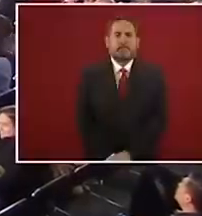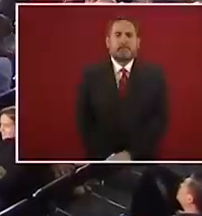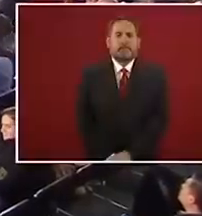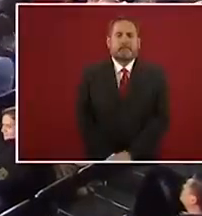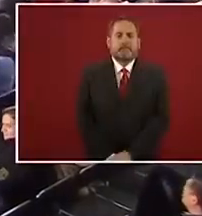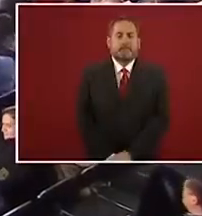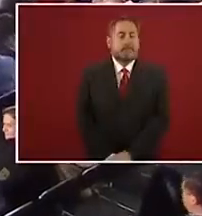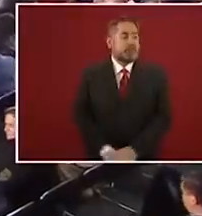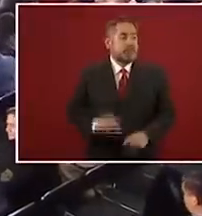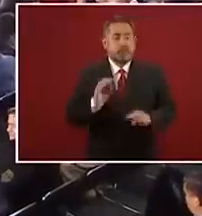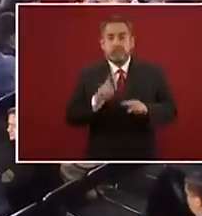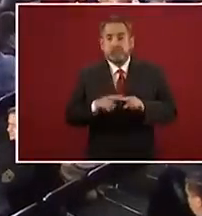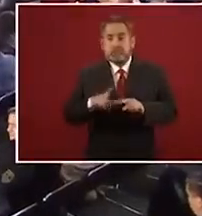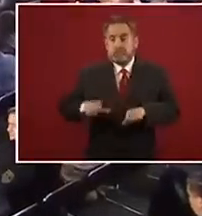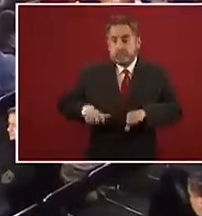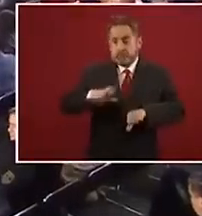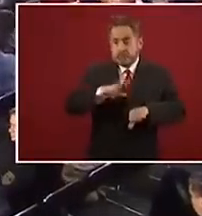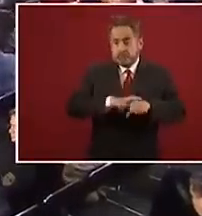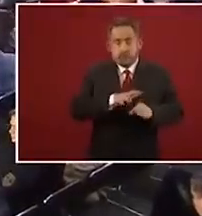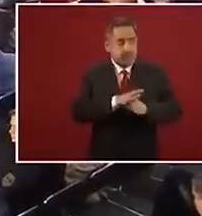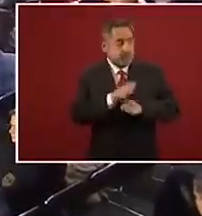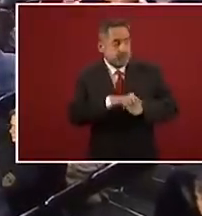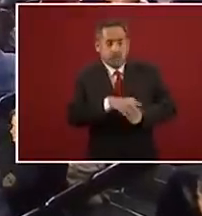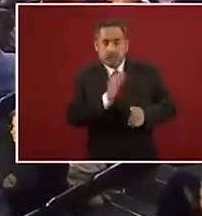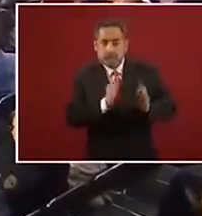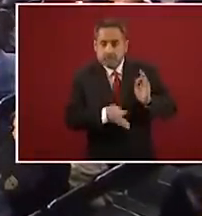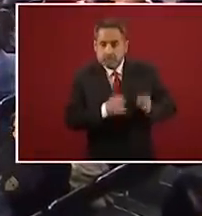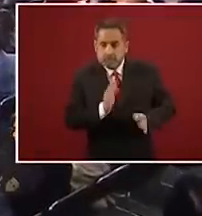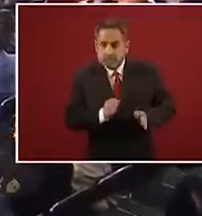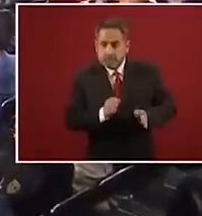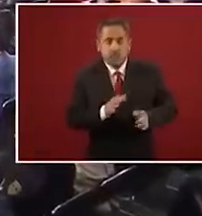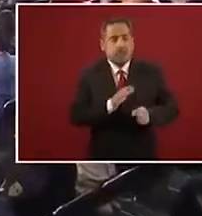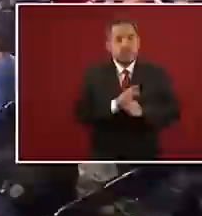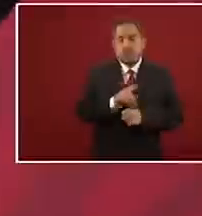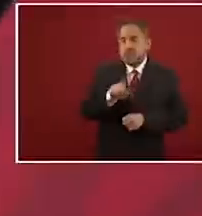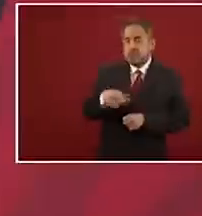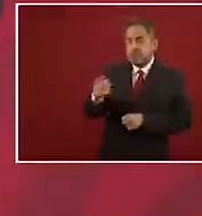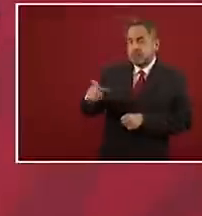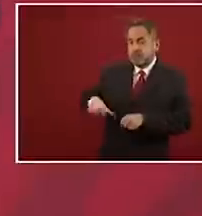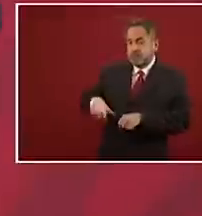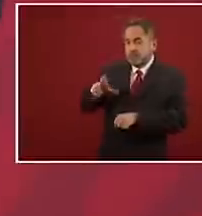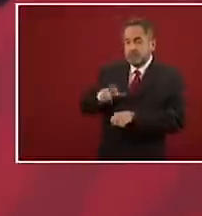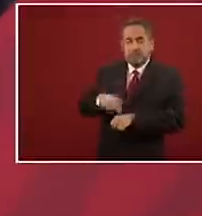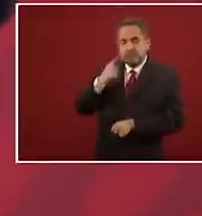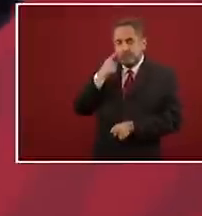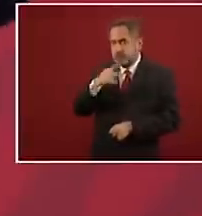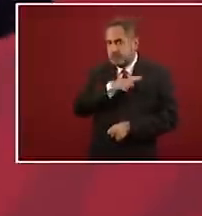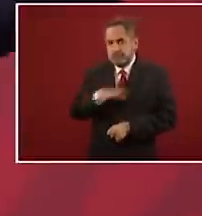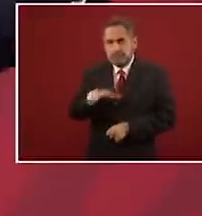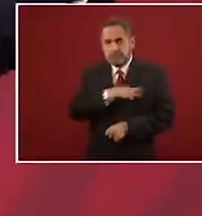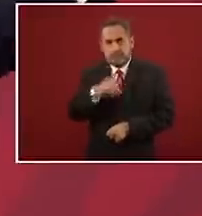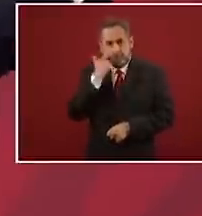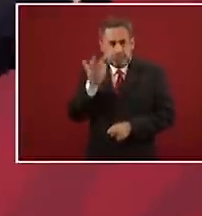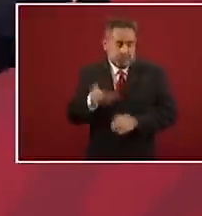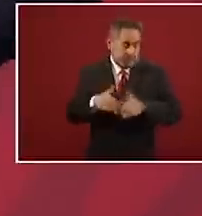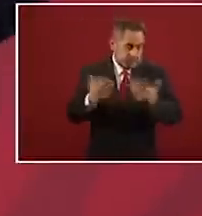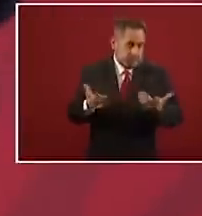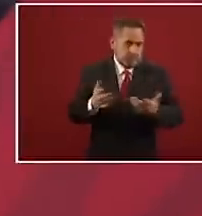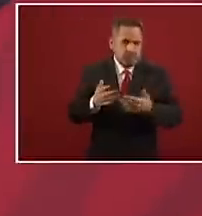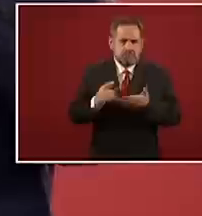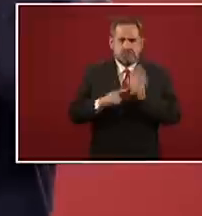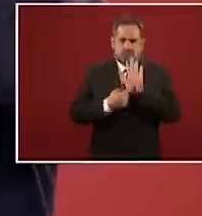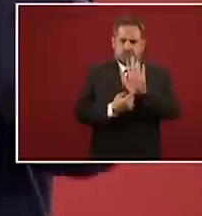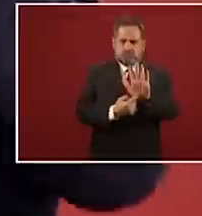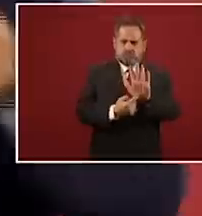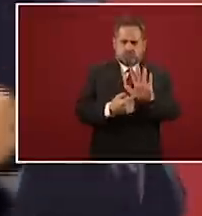de los gobernadores han aceptado y quienes han decidido no participar, y se